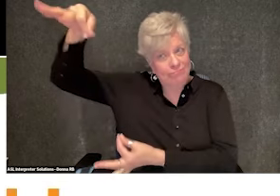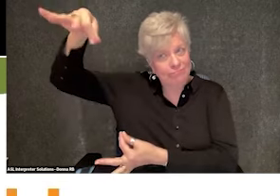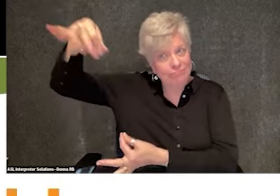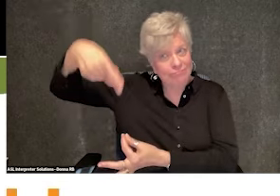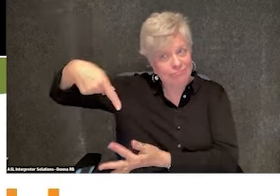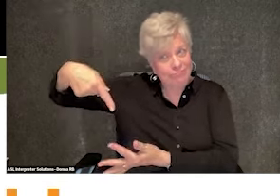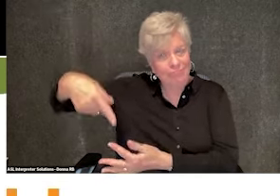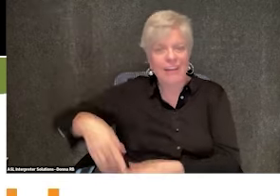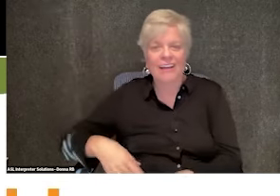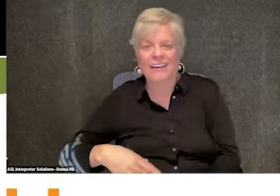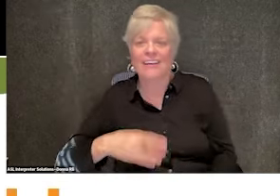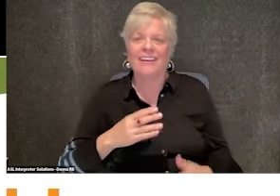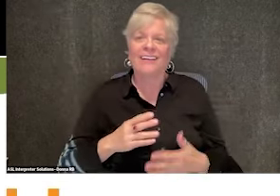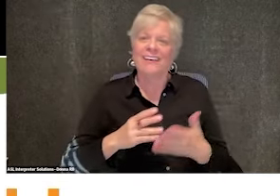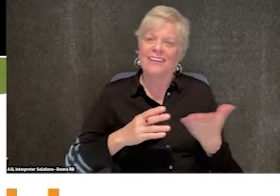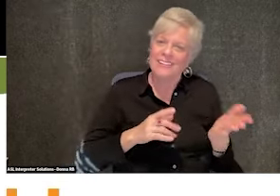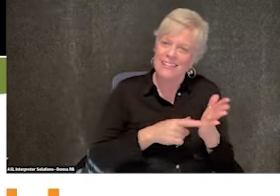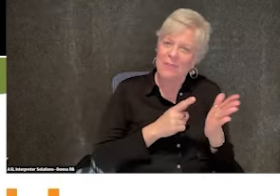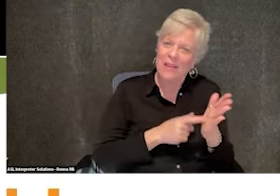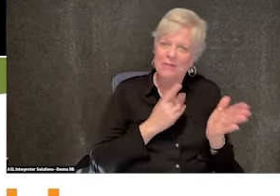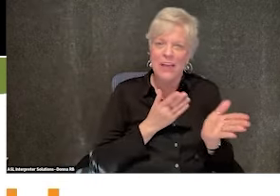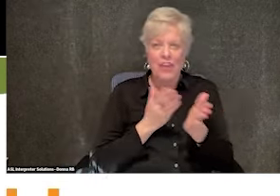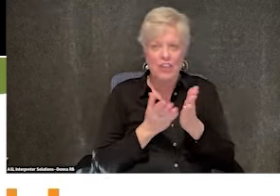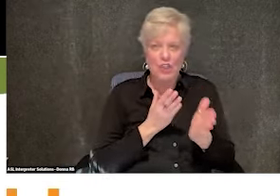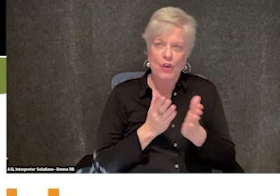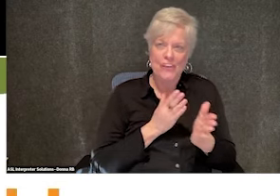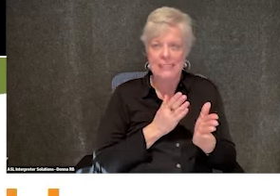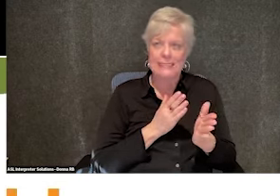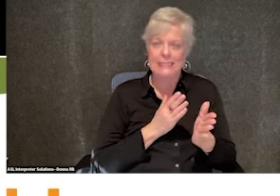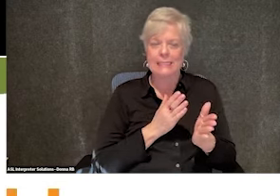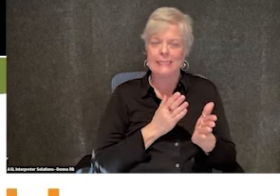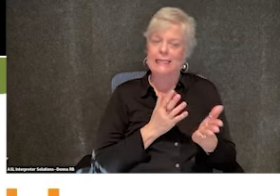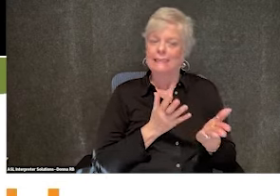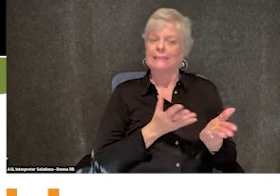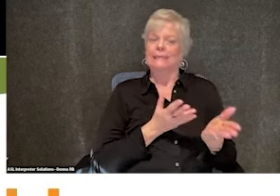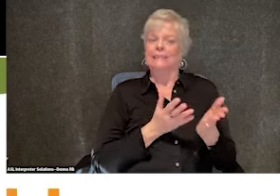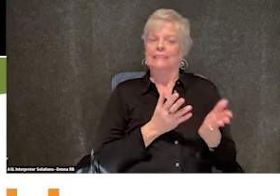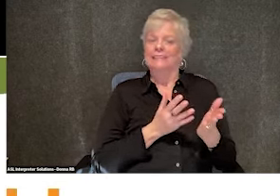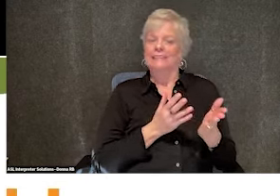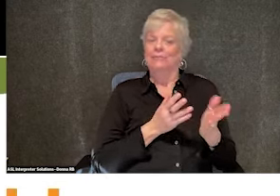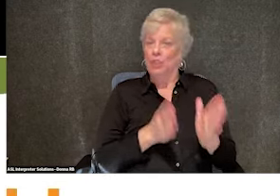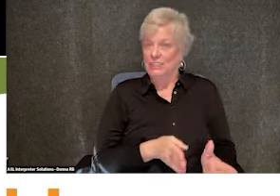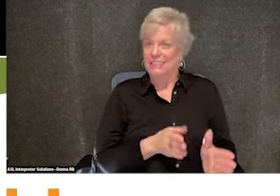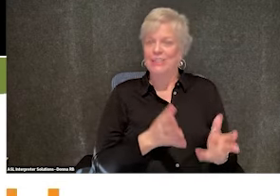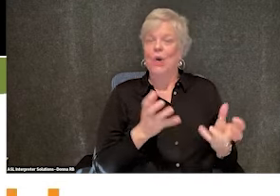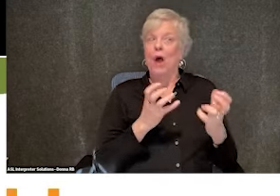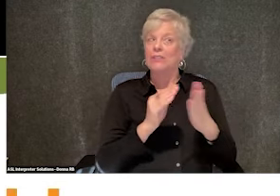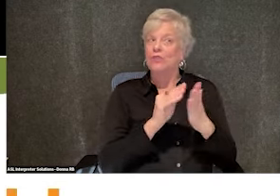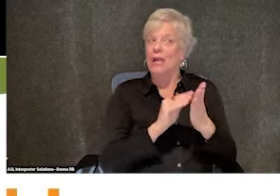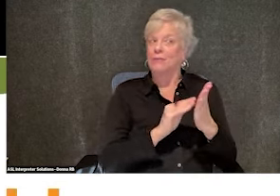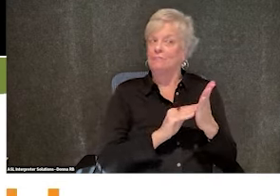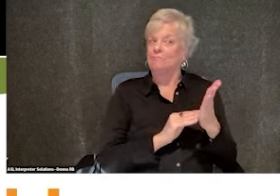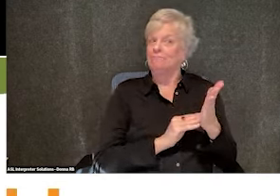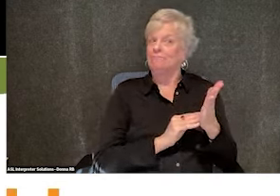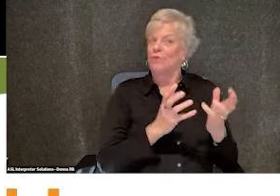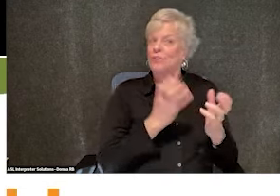queremos también asegurarnos del punto de vista de los oficiales. Queremos asegurar quién es esta persona, asegurarnos